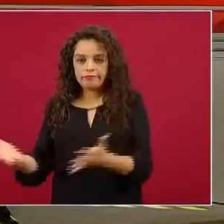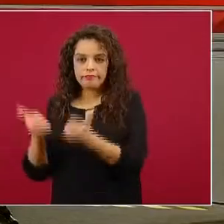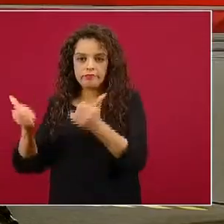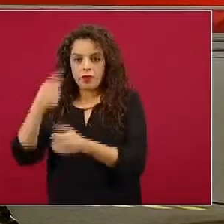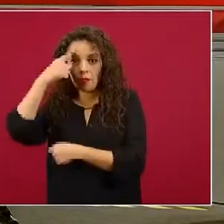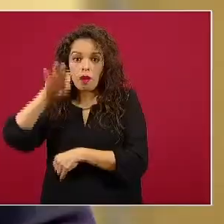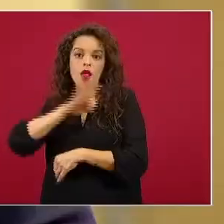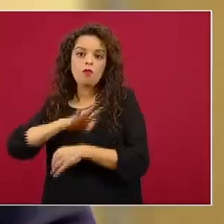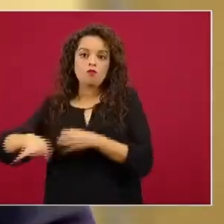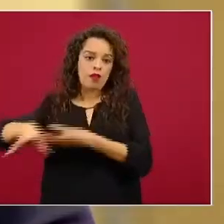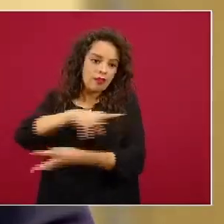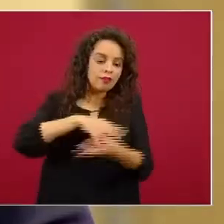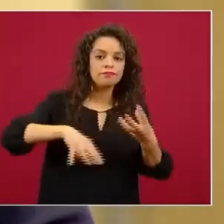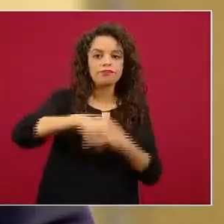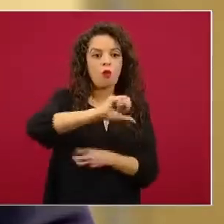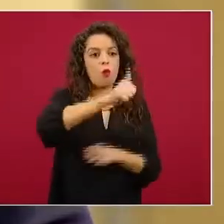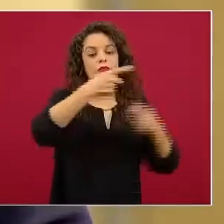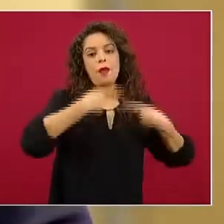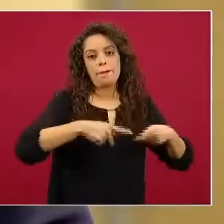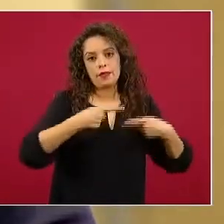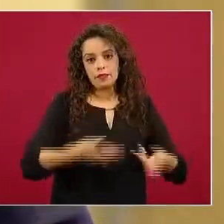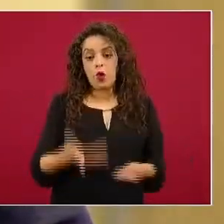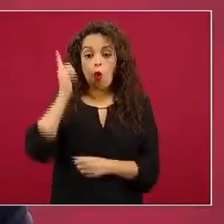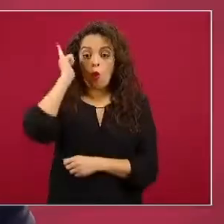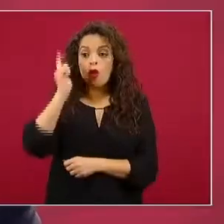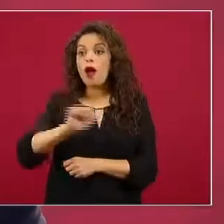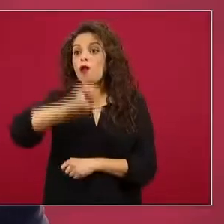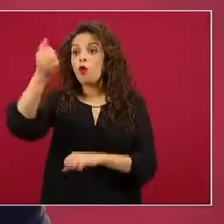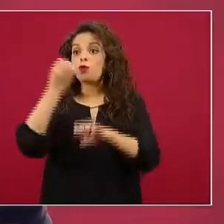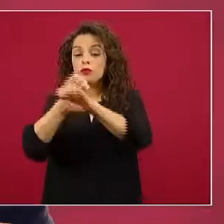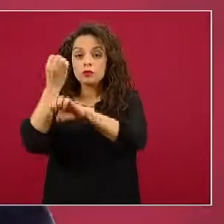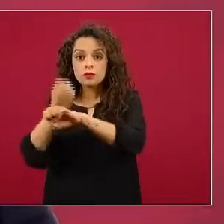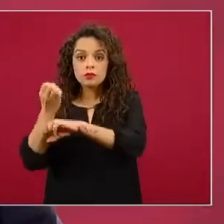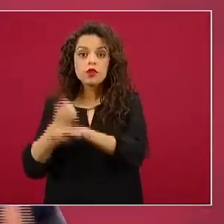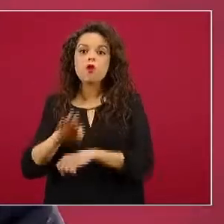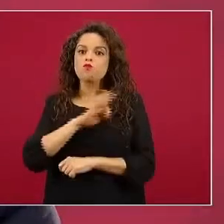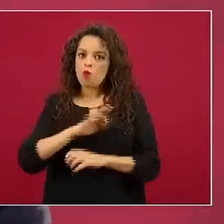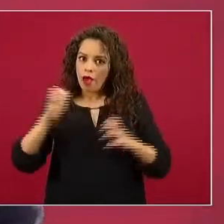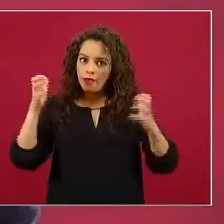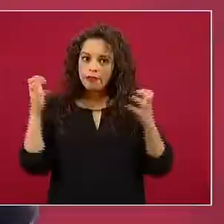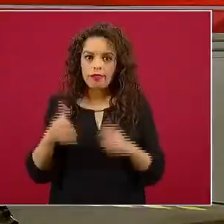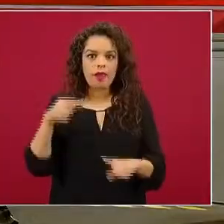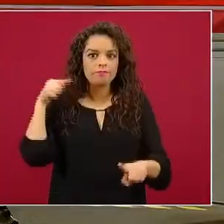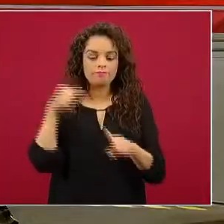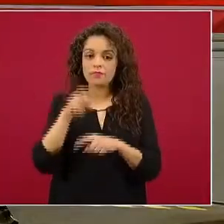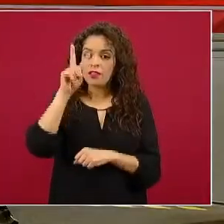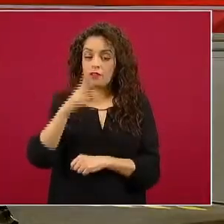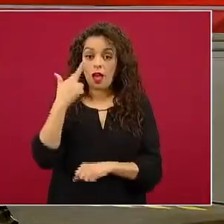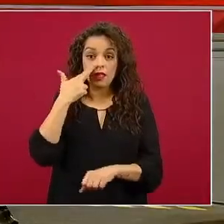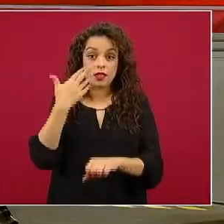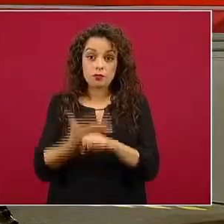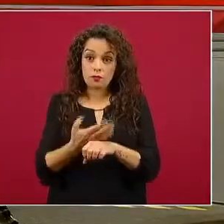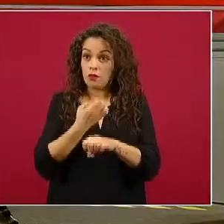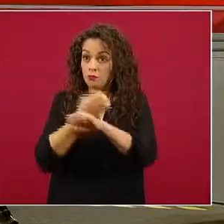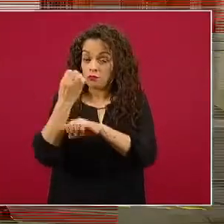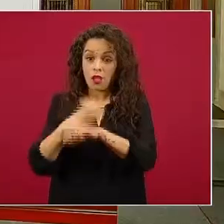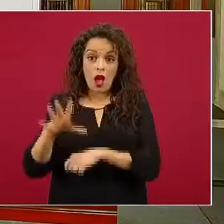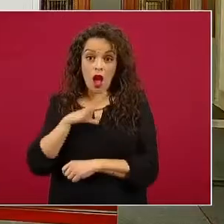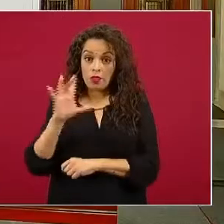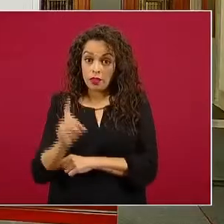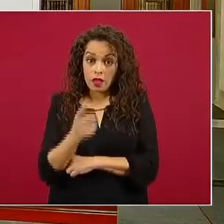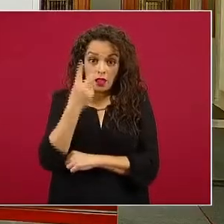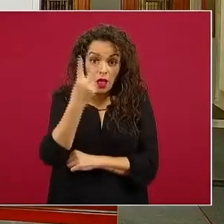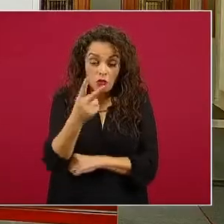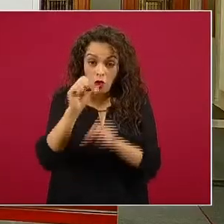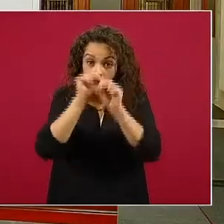órganos, y ojalá que otras entidades federativas enfatizamos este elemento, la responsabilidad estatal. Hay 32 sistemas estatales de